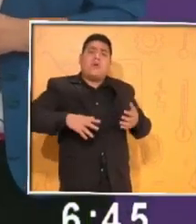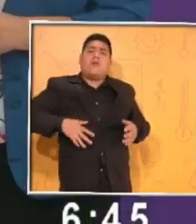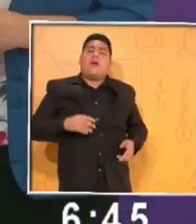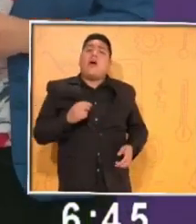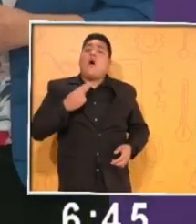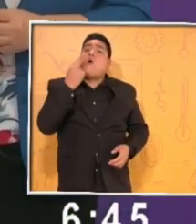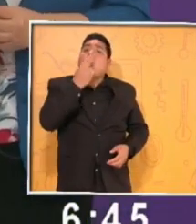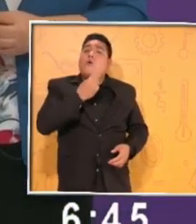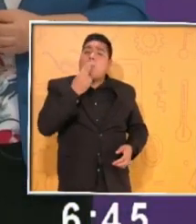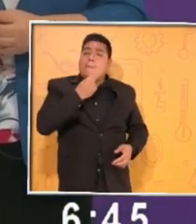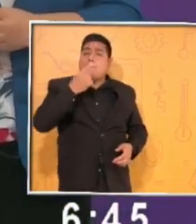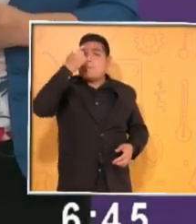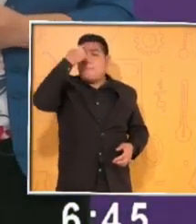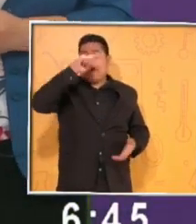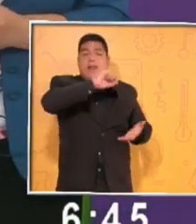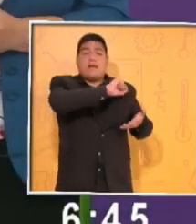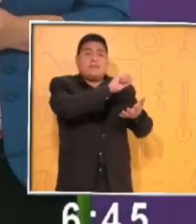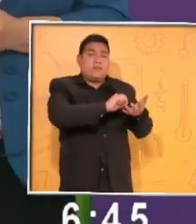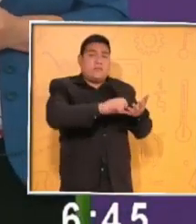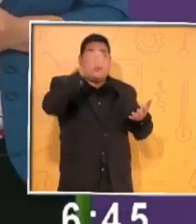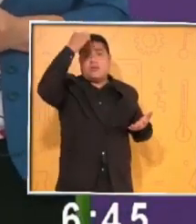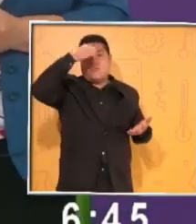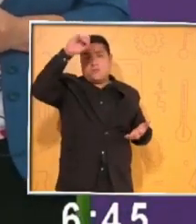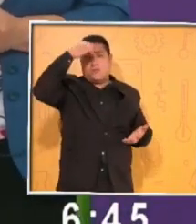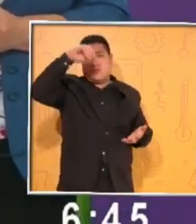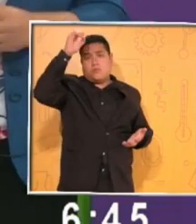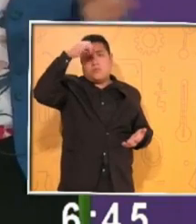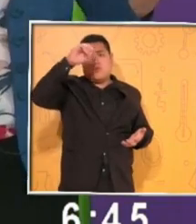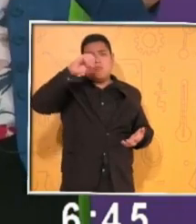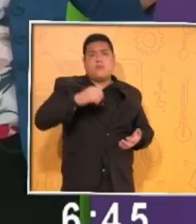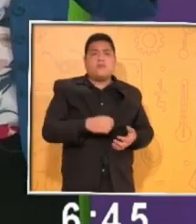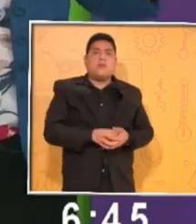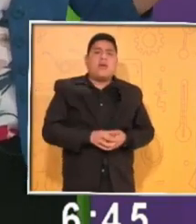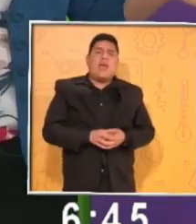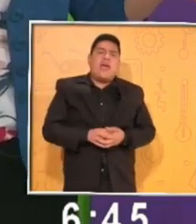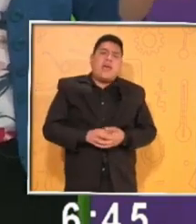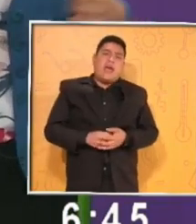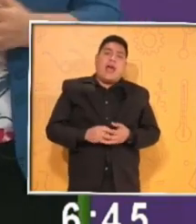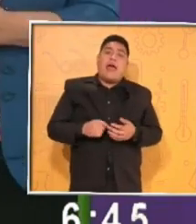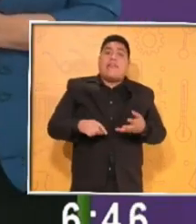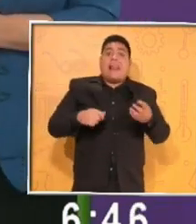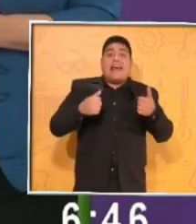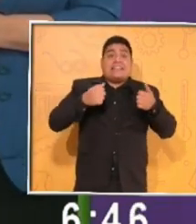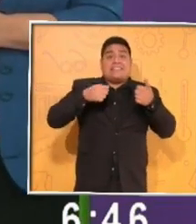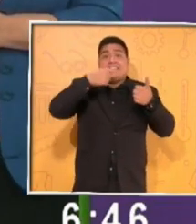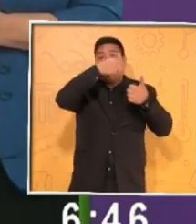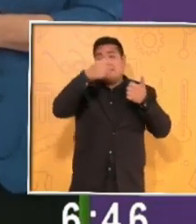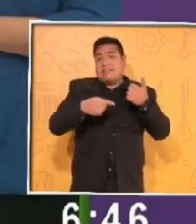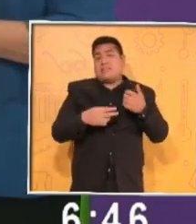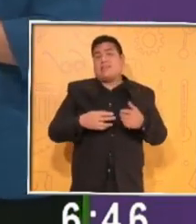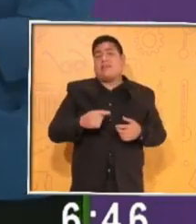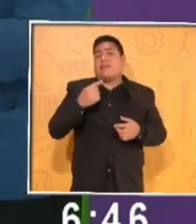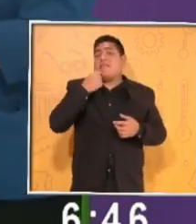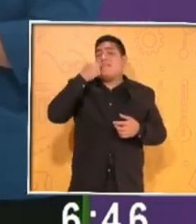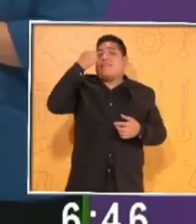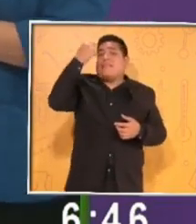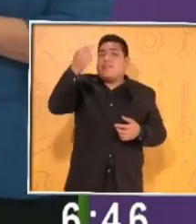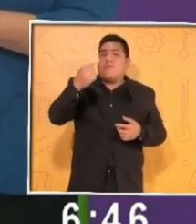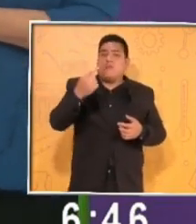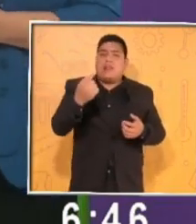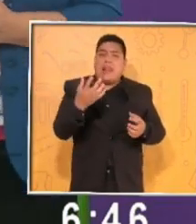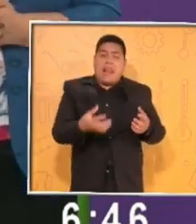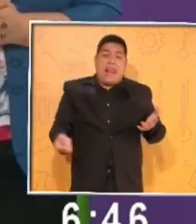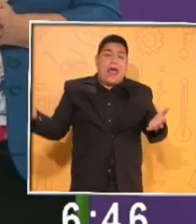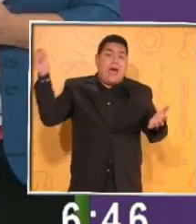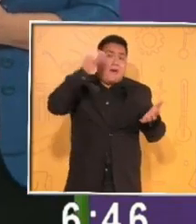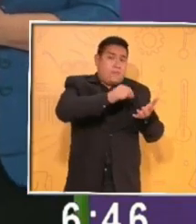para redactar mi artículo de opinión? Alguna de las 6 que ahorita mencionamos, la agregamos a